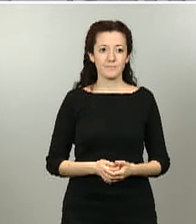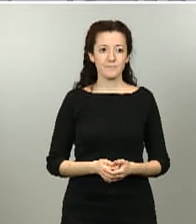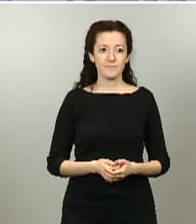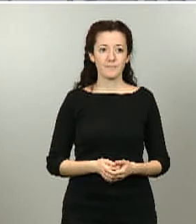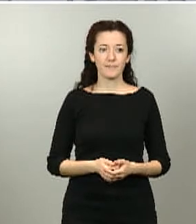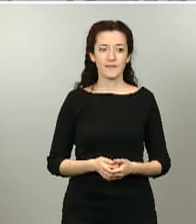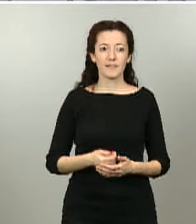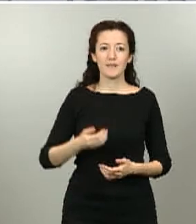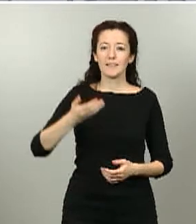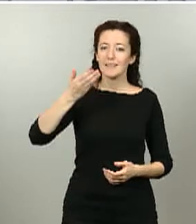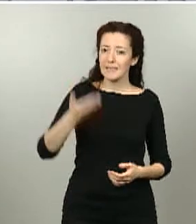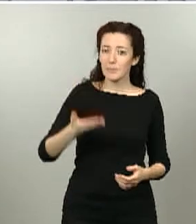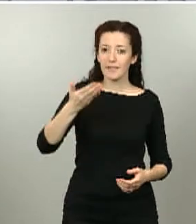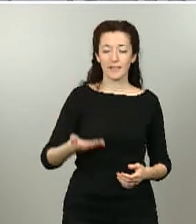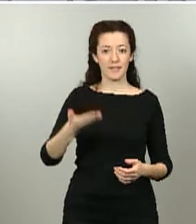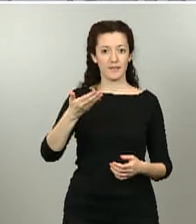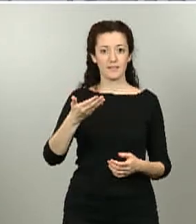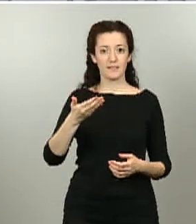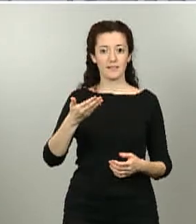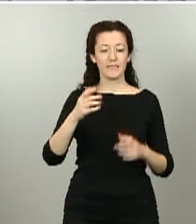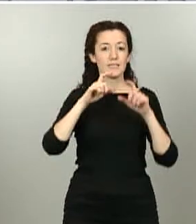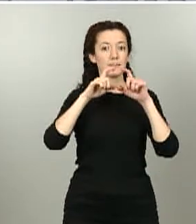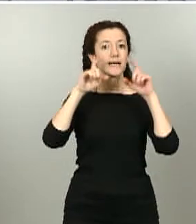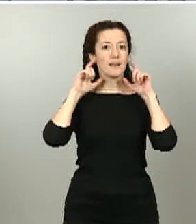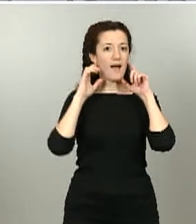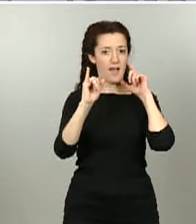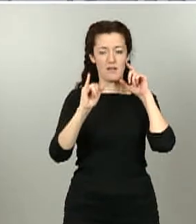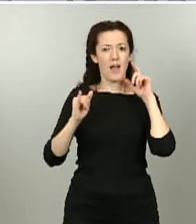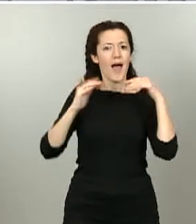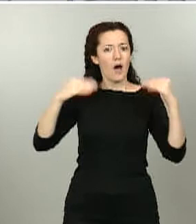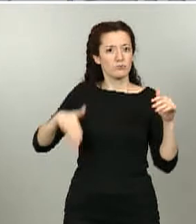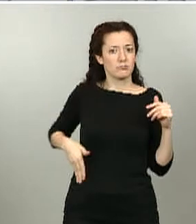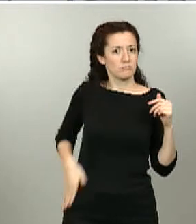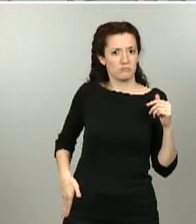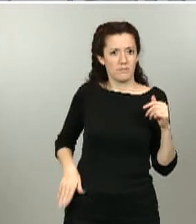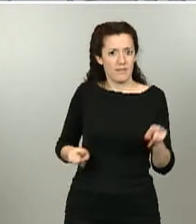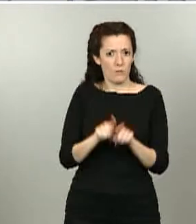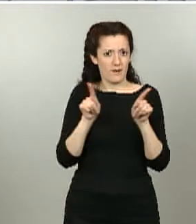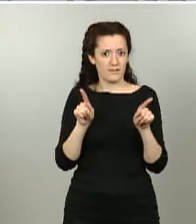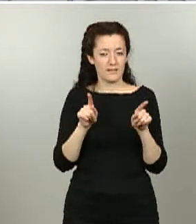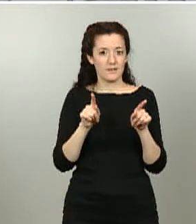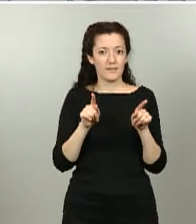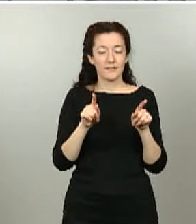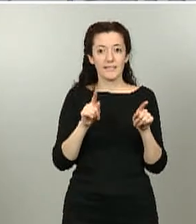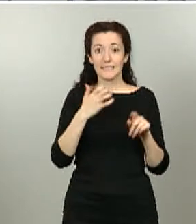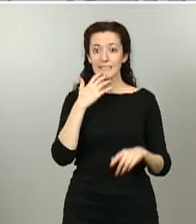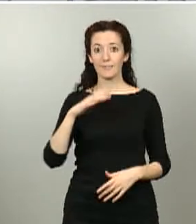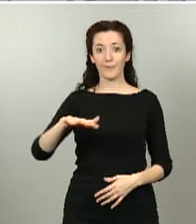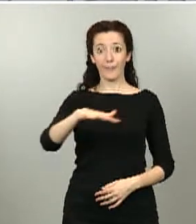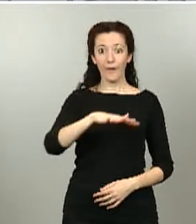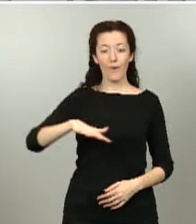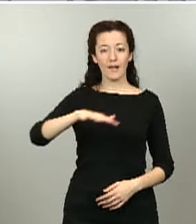es llevarla aunque sea en el bolsillo, para cuando estamos en una zona en la que no hay opción